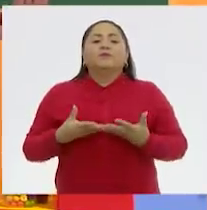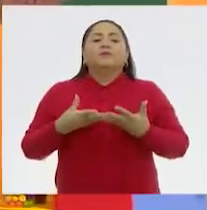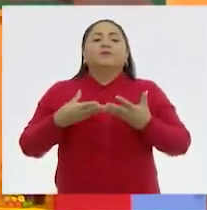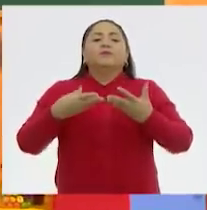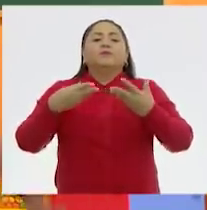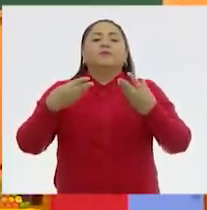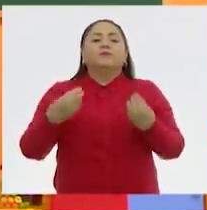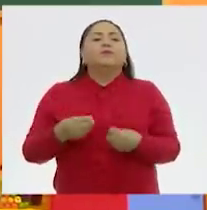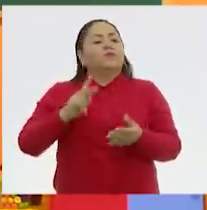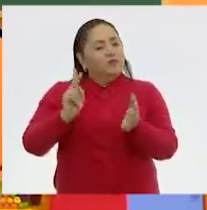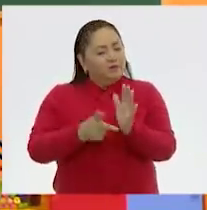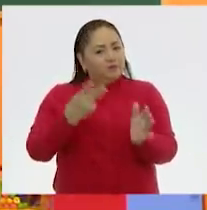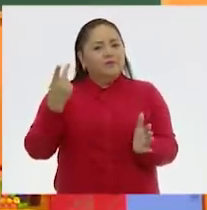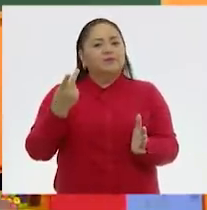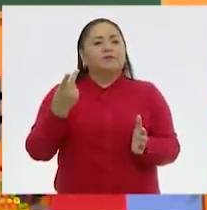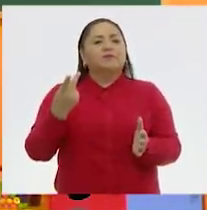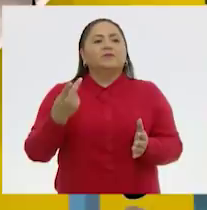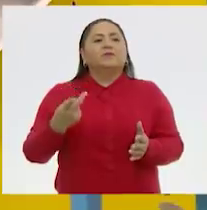respiramos. ¿Somos aire?